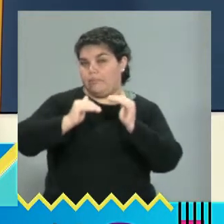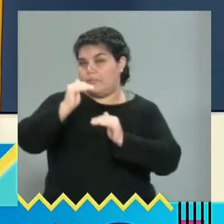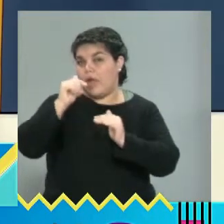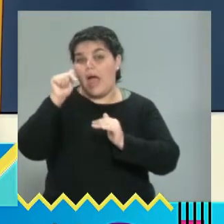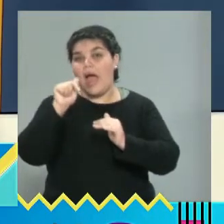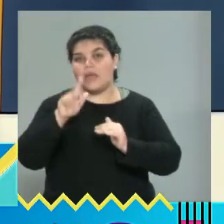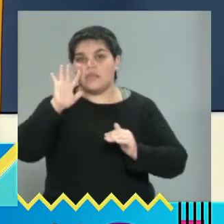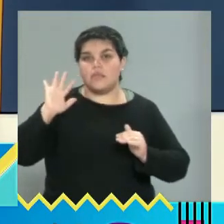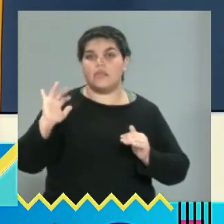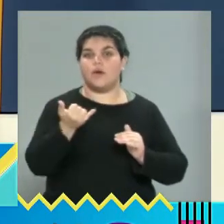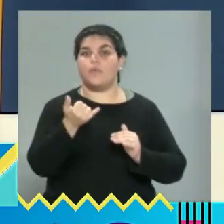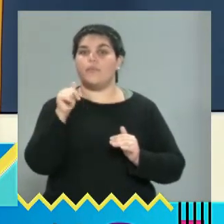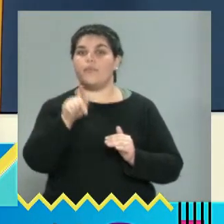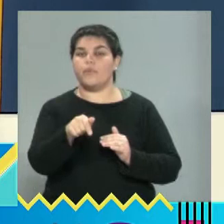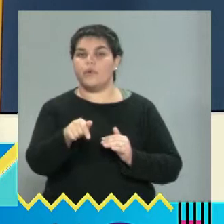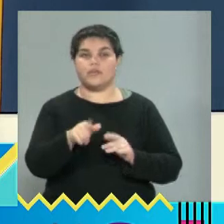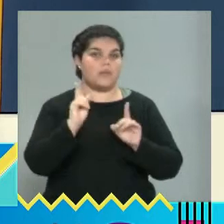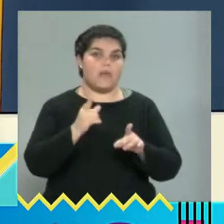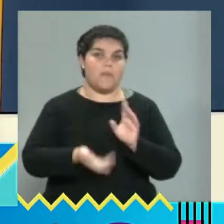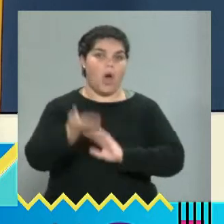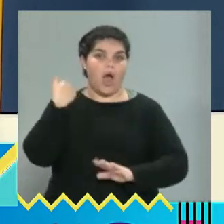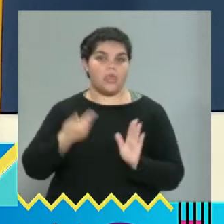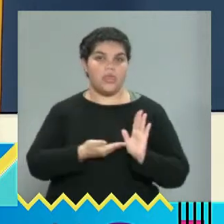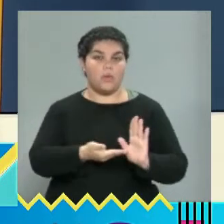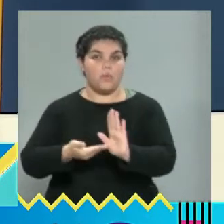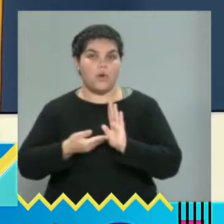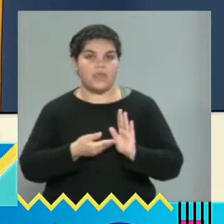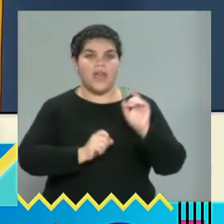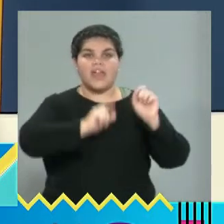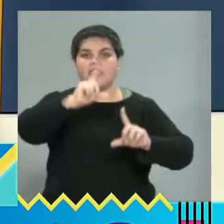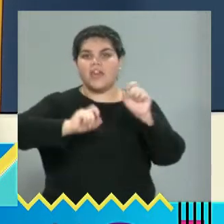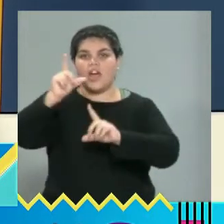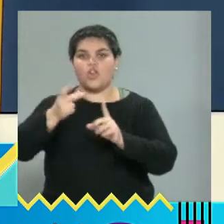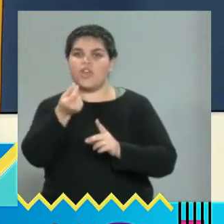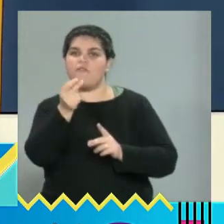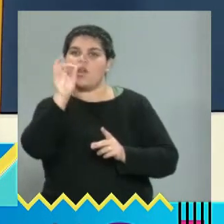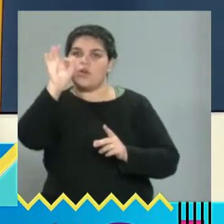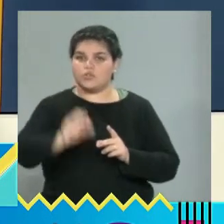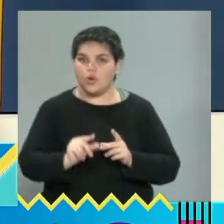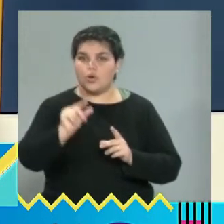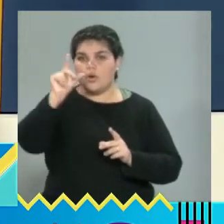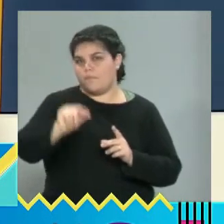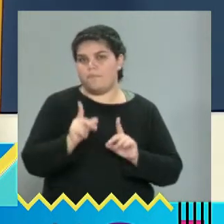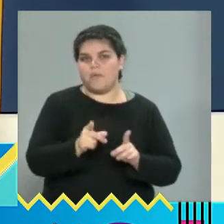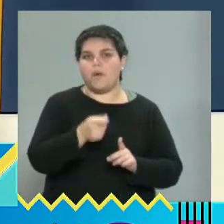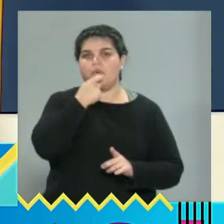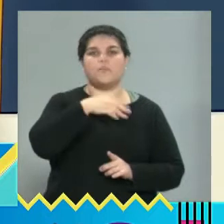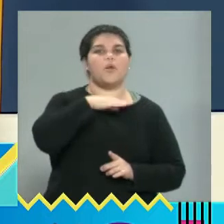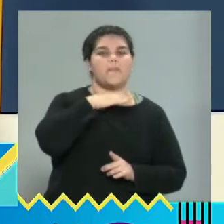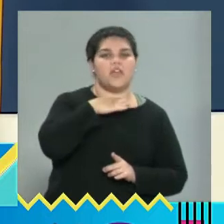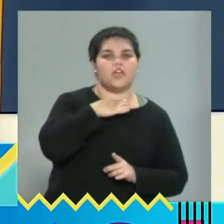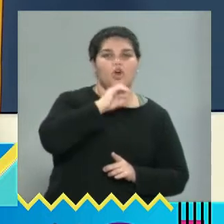ahí vos ves lo que mostraste al principio, esos indicadores de evaluación. Porque si en México fue un 2%, en